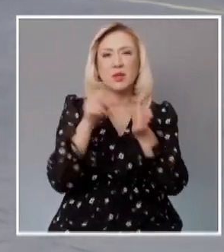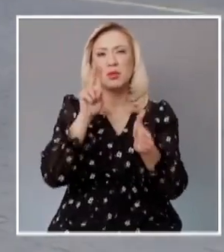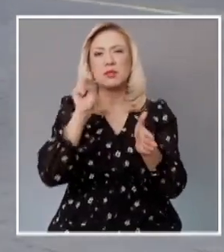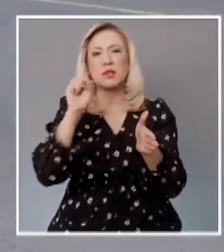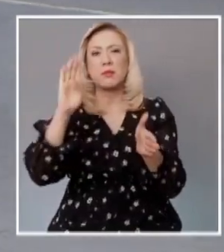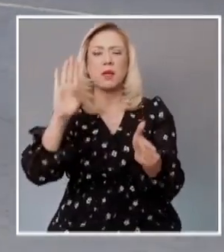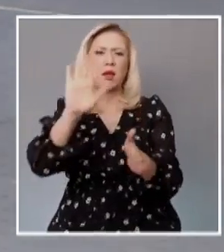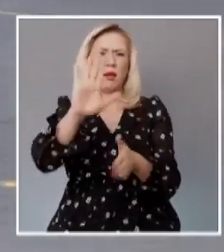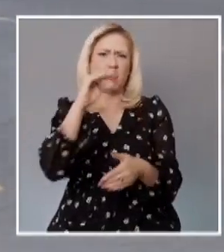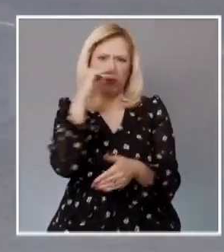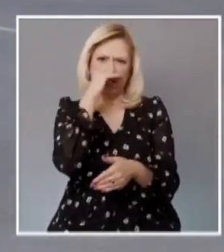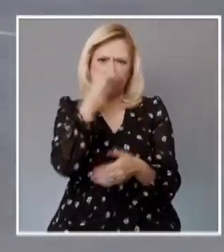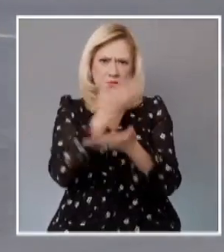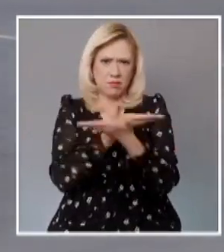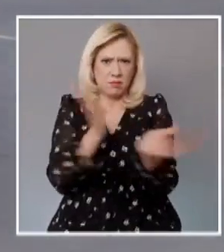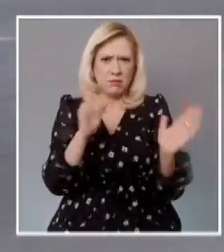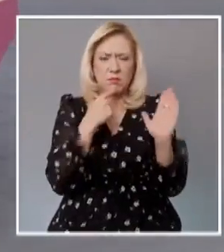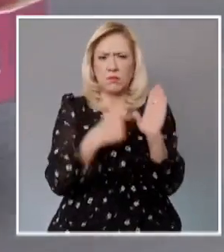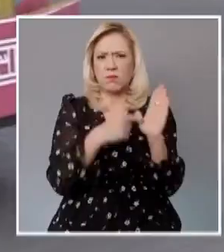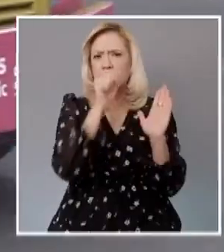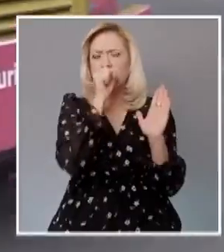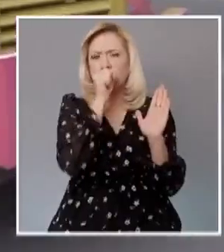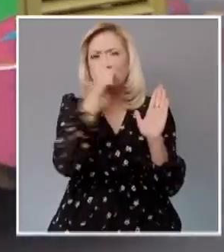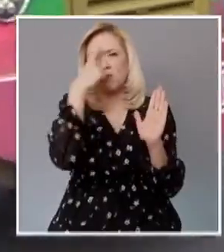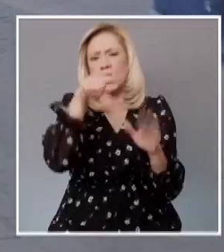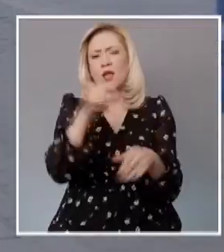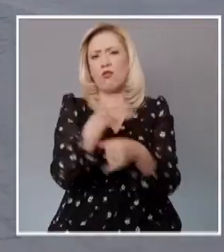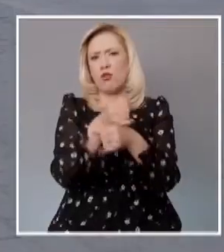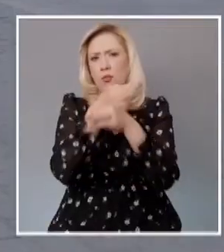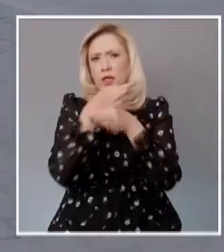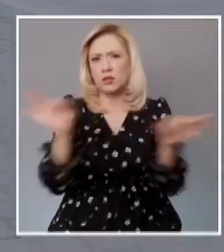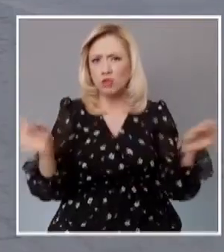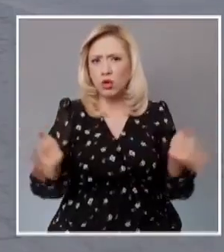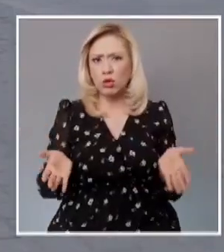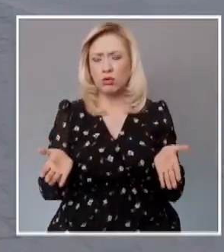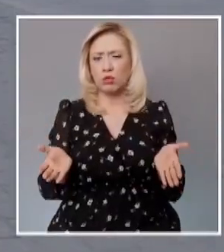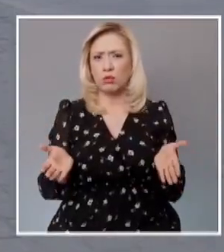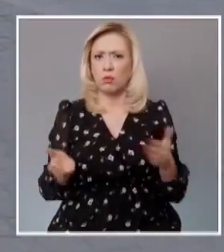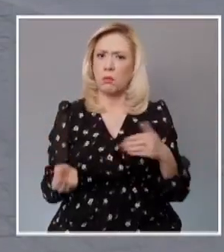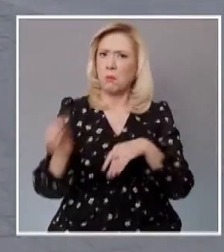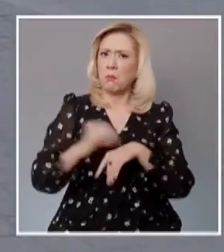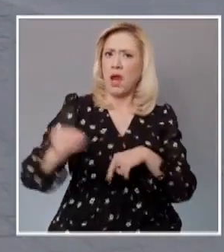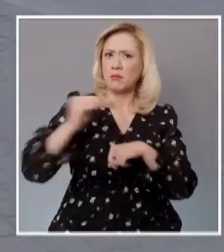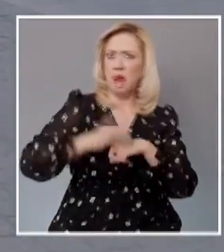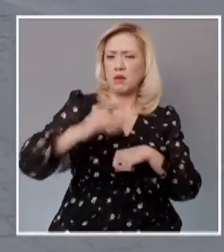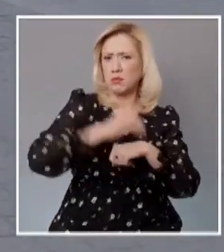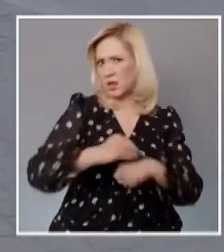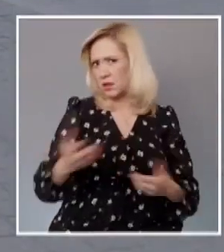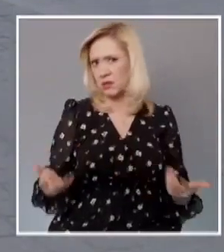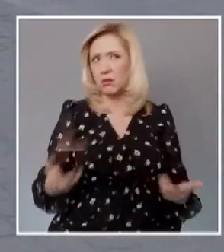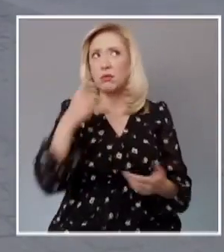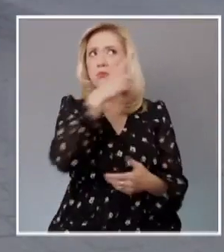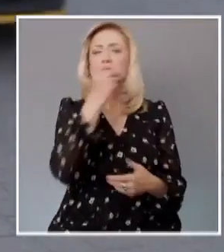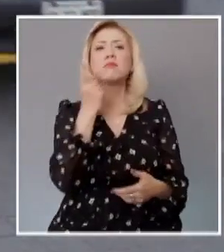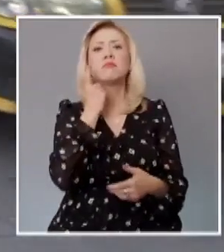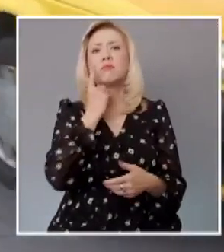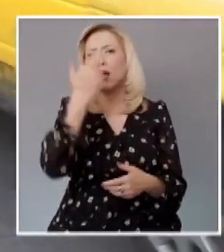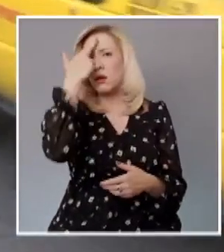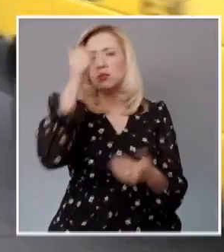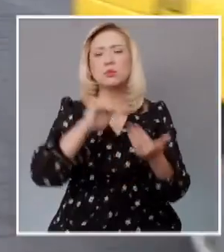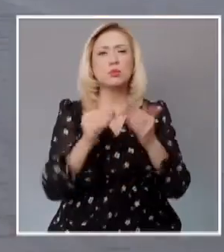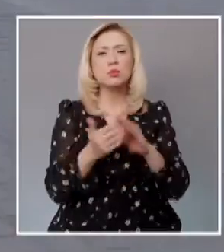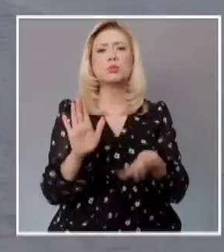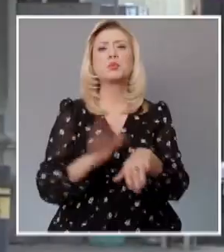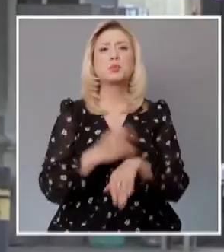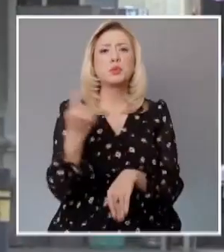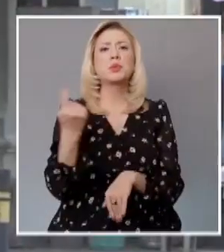que rige el derecho de acceso a la información. El legislador local no justificó de manera objetiva y razonable el costo